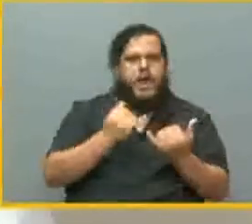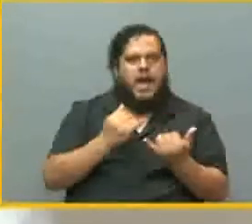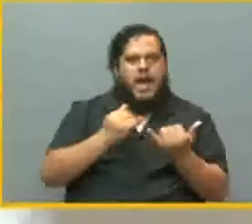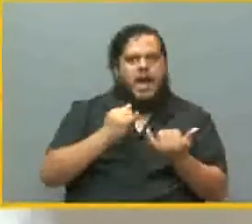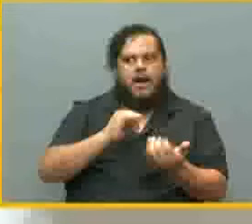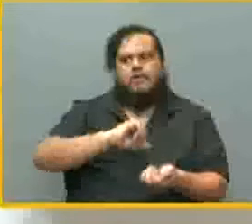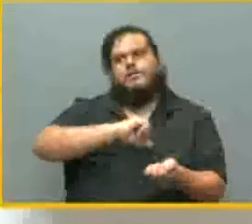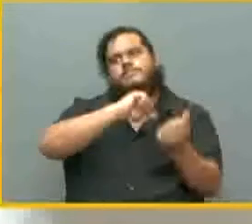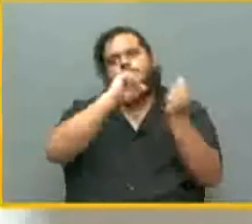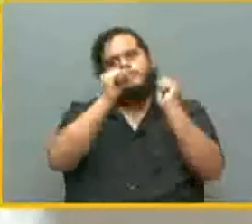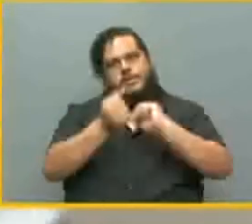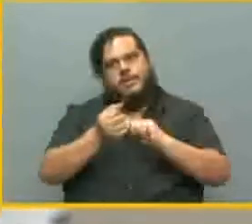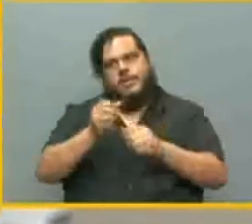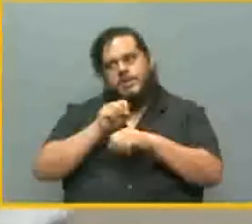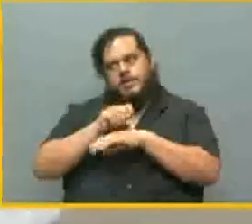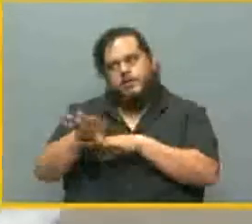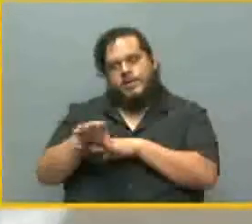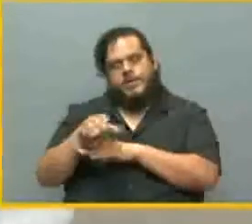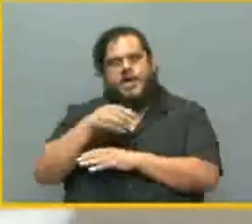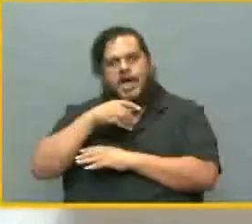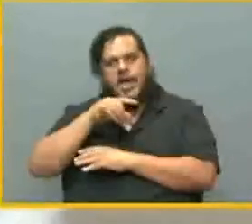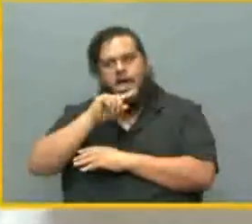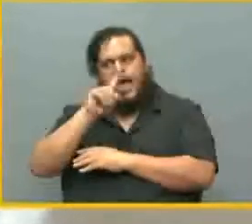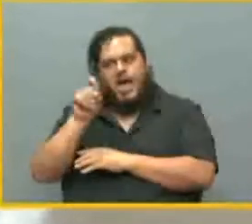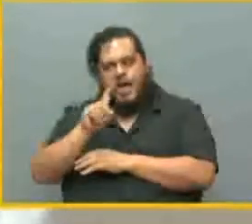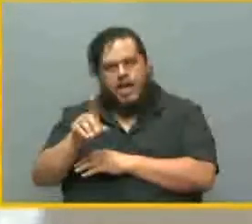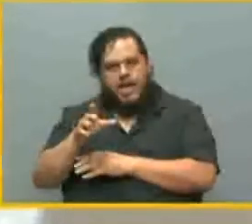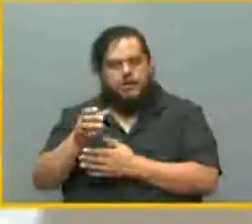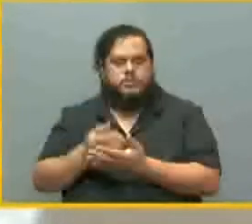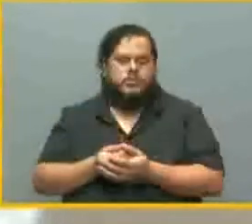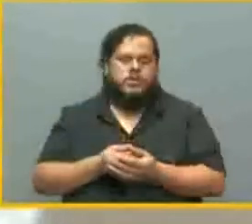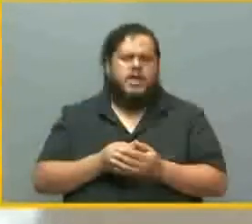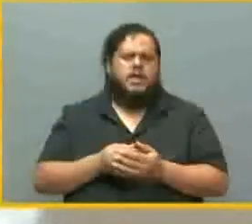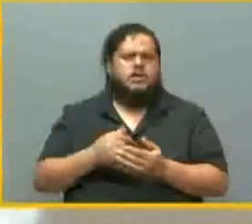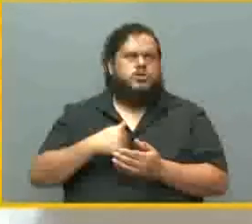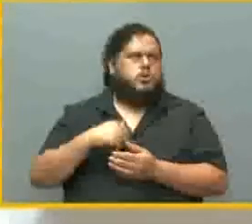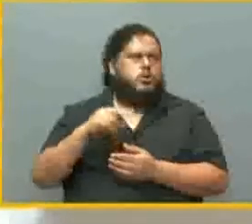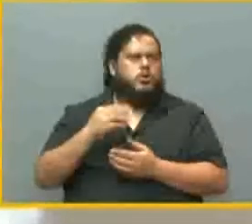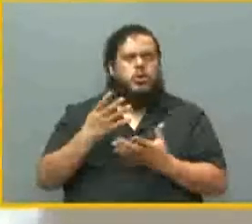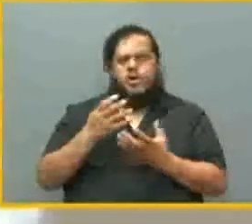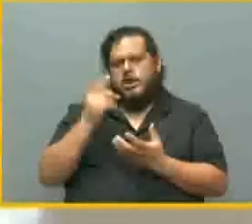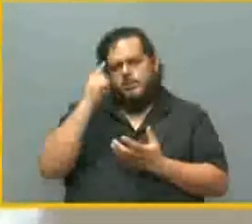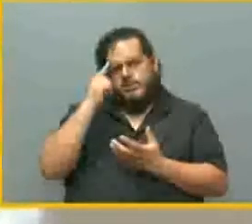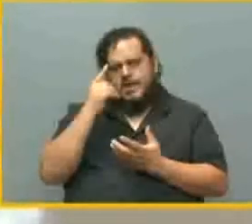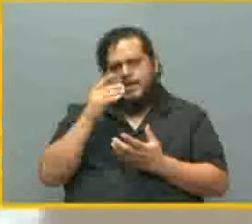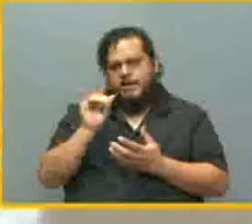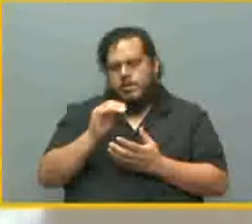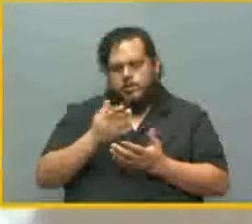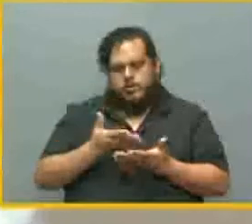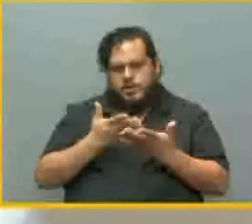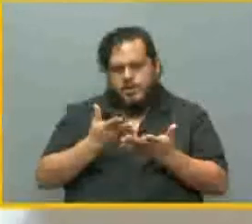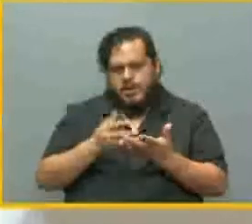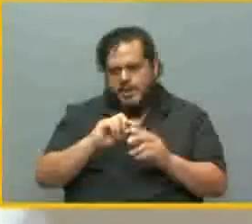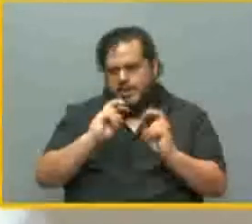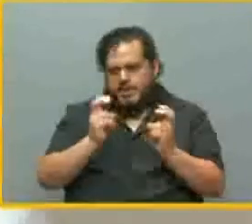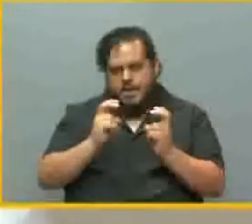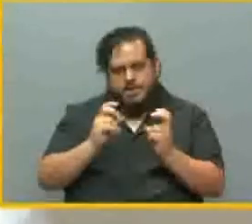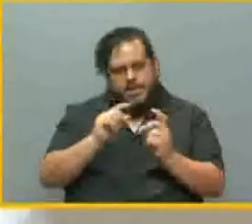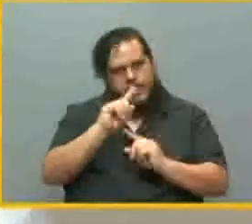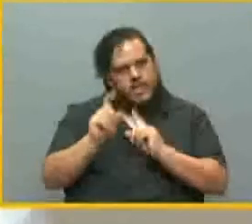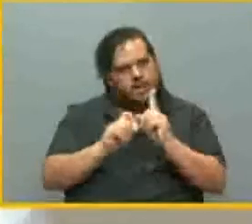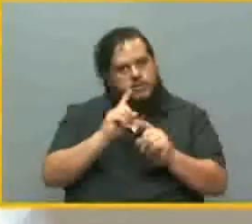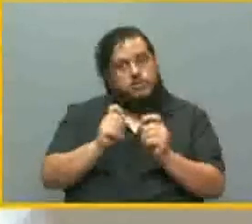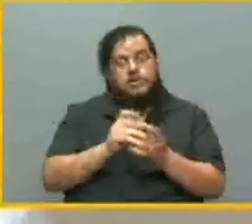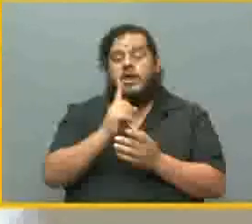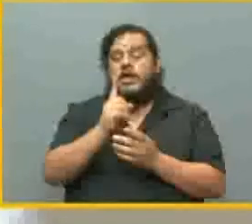lo envíen a la consulta y yo no quisiera pensar como muchas veces se da de que el tema de la consulta es